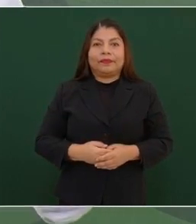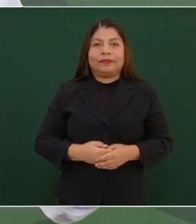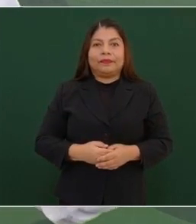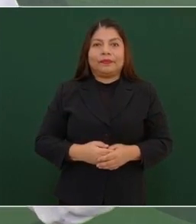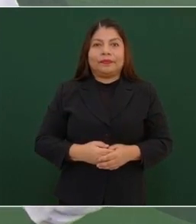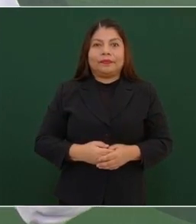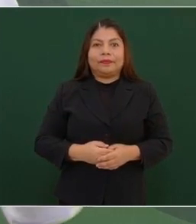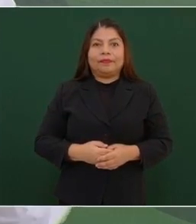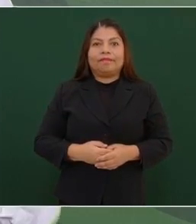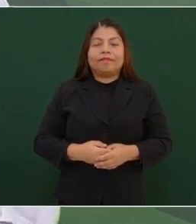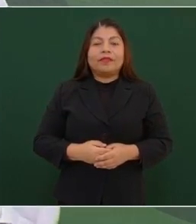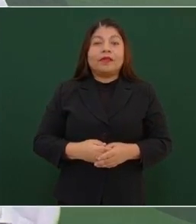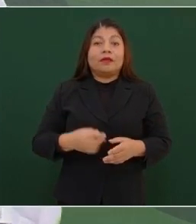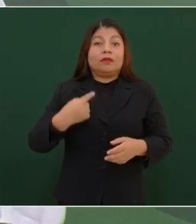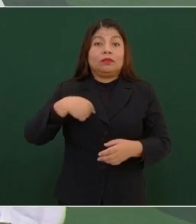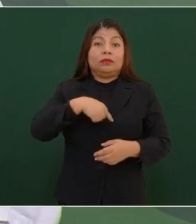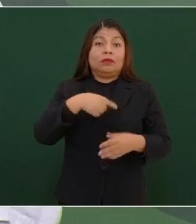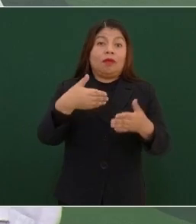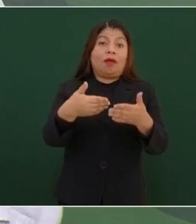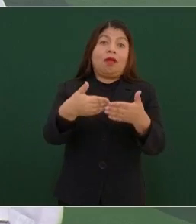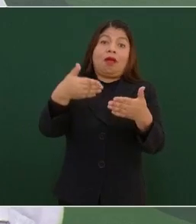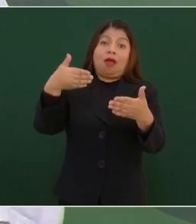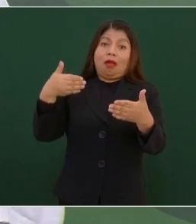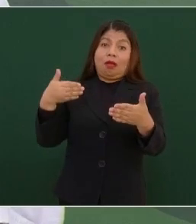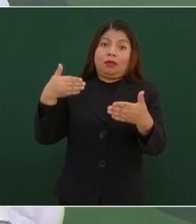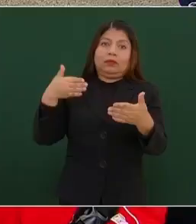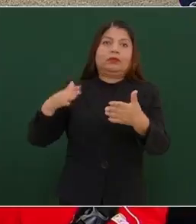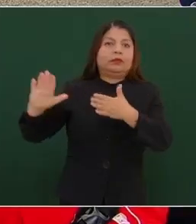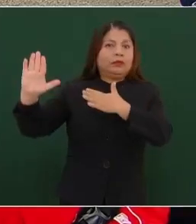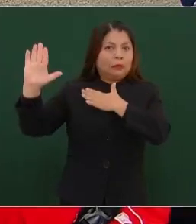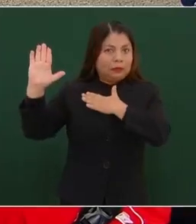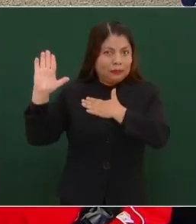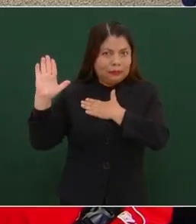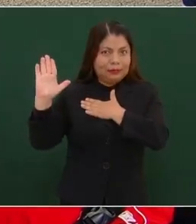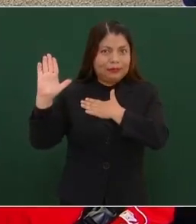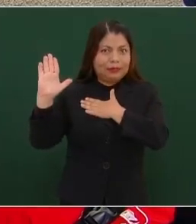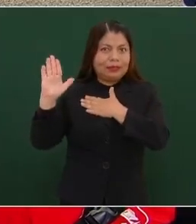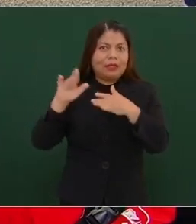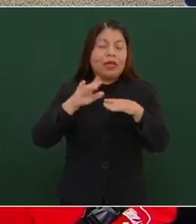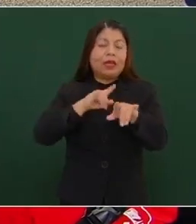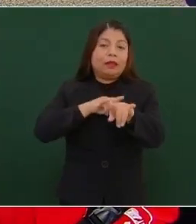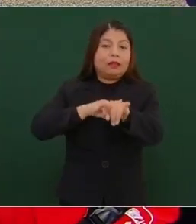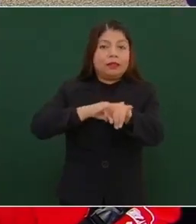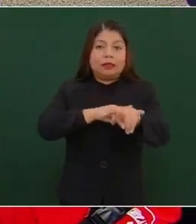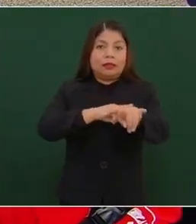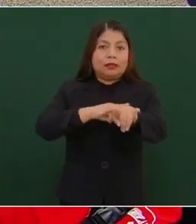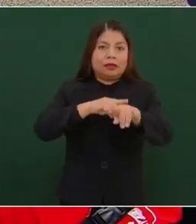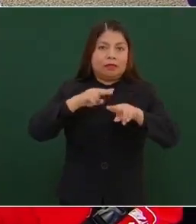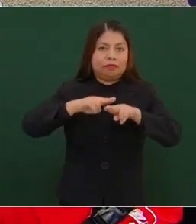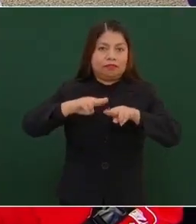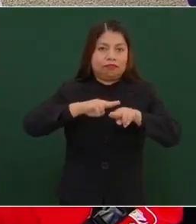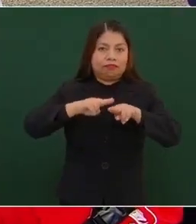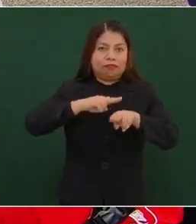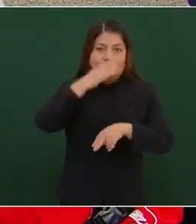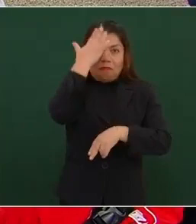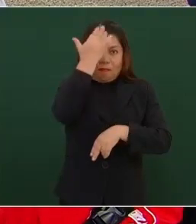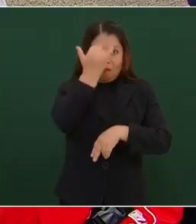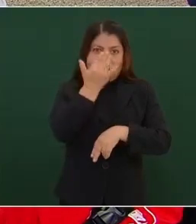ese es el compromiso, vamos a inaugurar el aeropuerto de